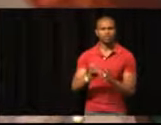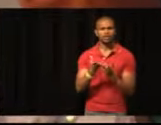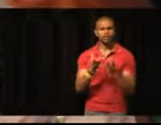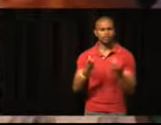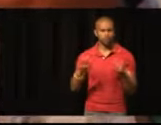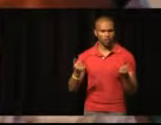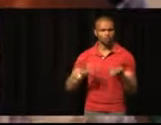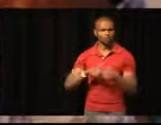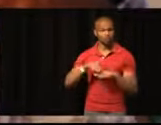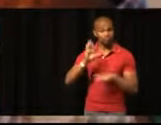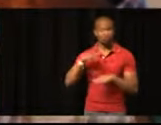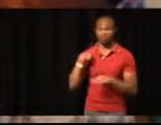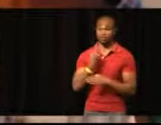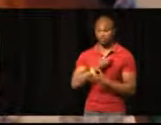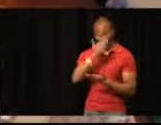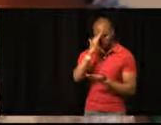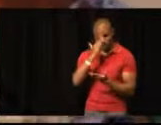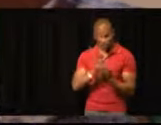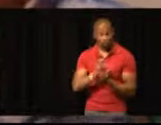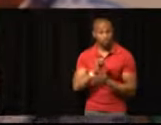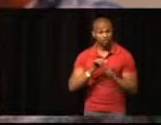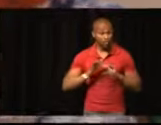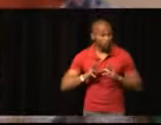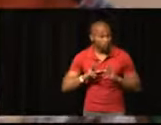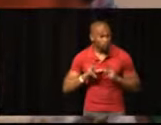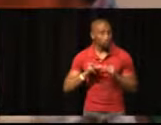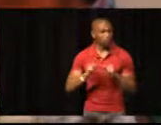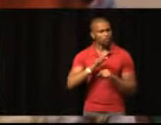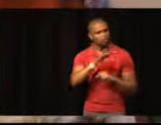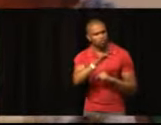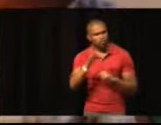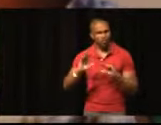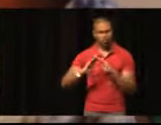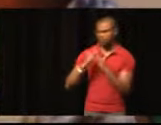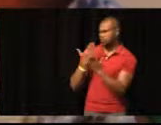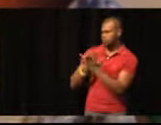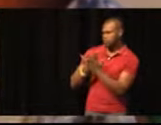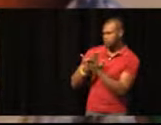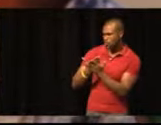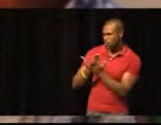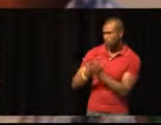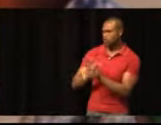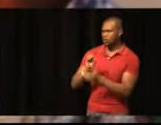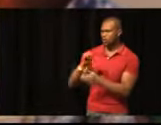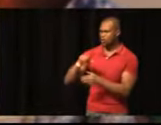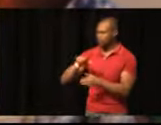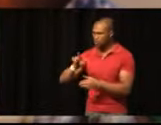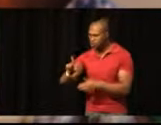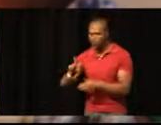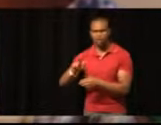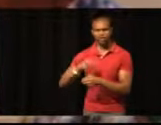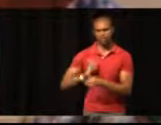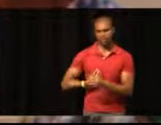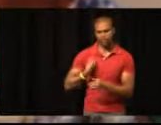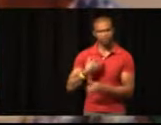mayor calidad, puesto que creo que si todos pasan por las escuelas, por las